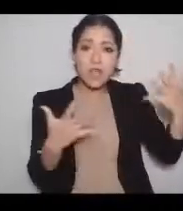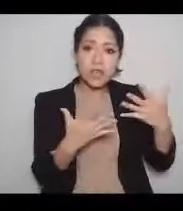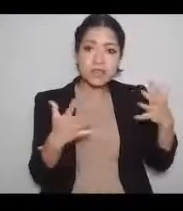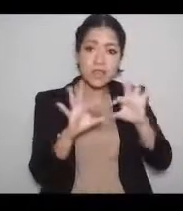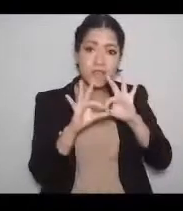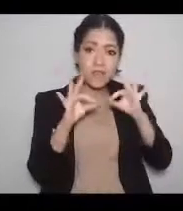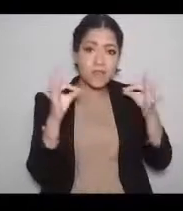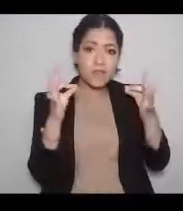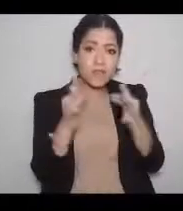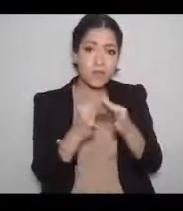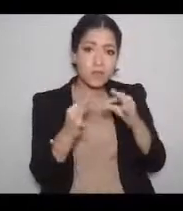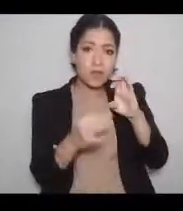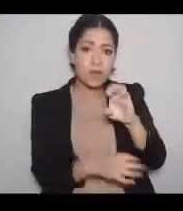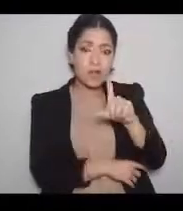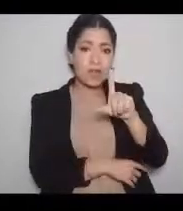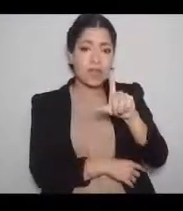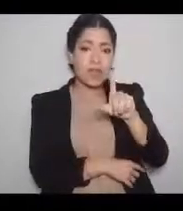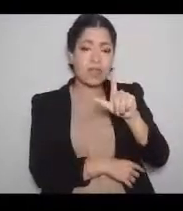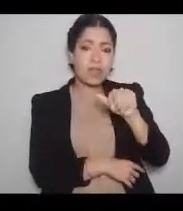Bravo, Kepler.